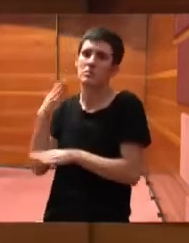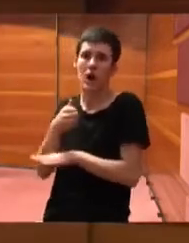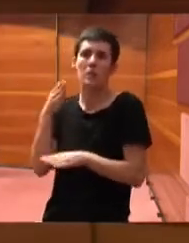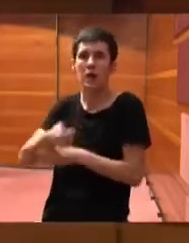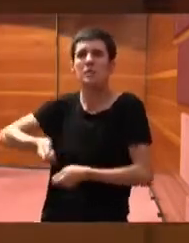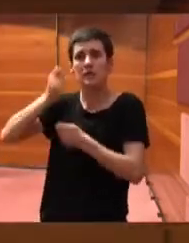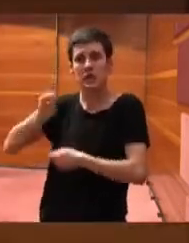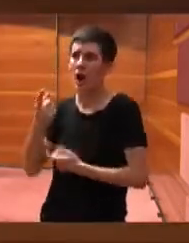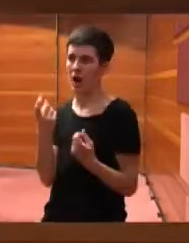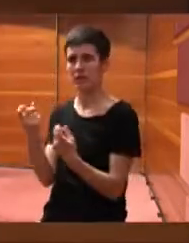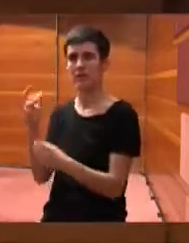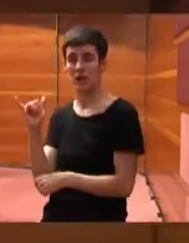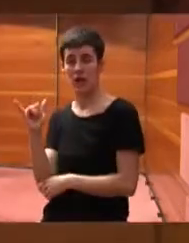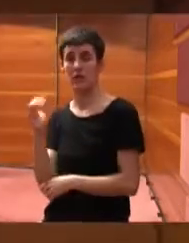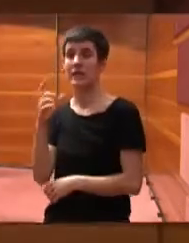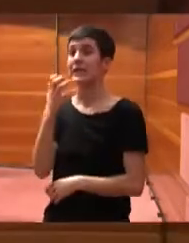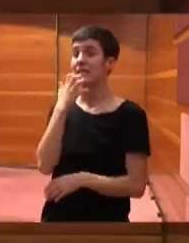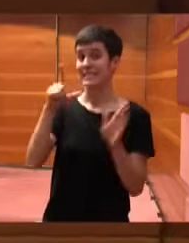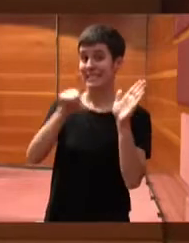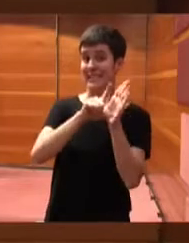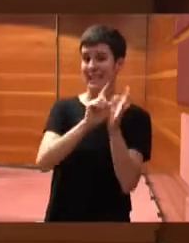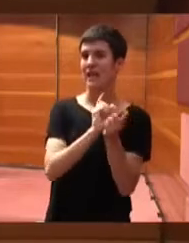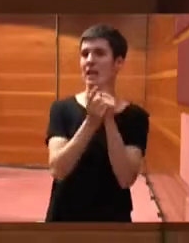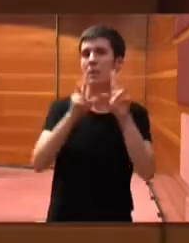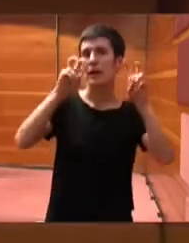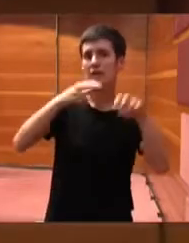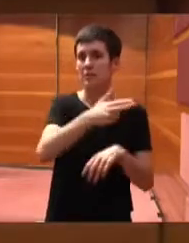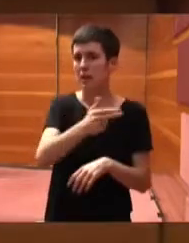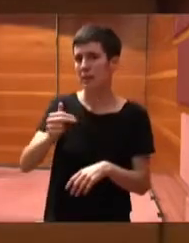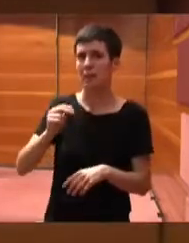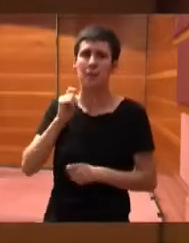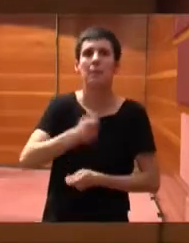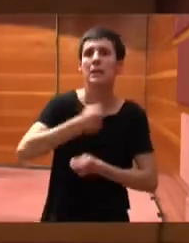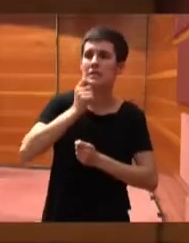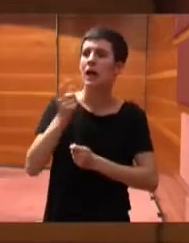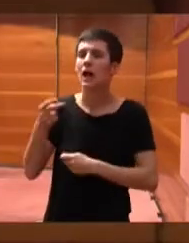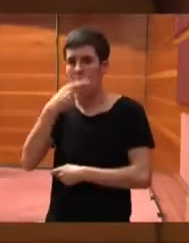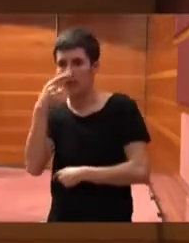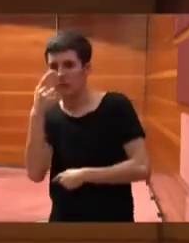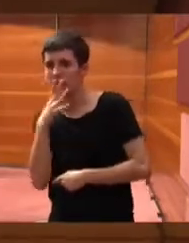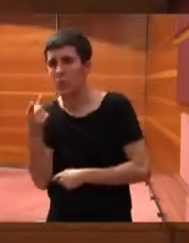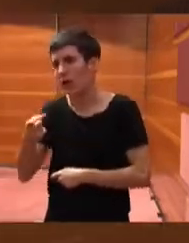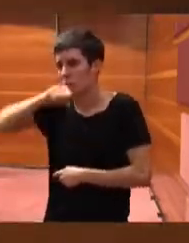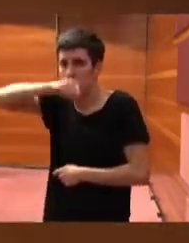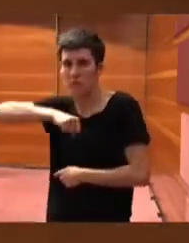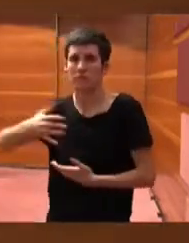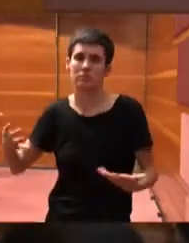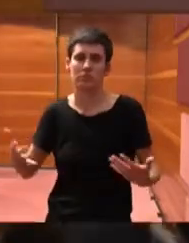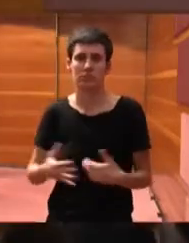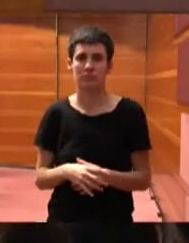esa necesidad, vale. Si cambia la legislación de pesca o se abre la veda o lo que sea, ¿le va a interesar? Sí, ¿por qué? Porque tiene un expertise,